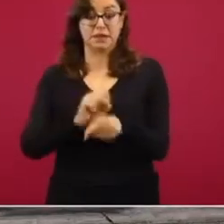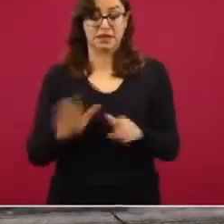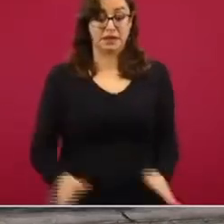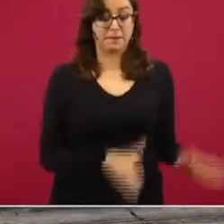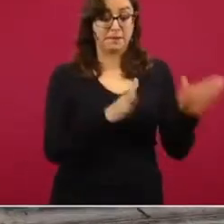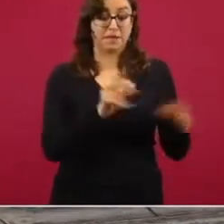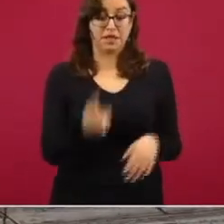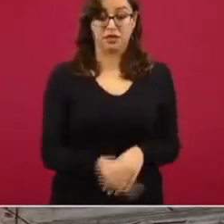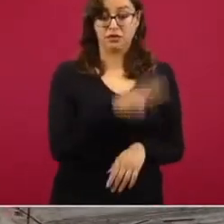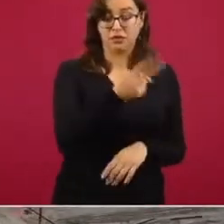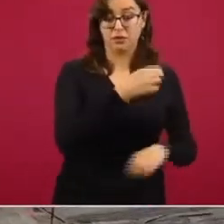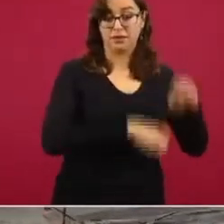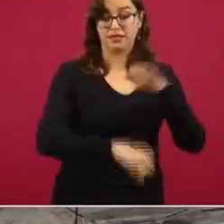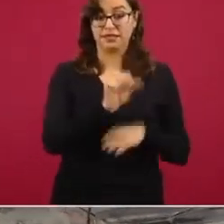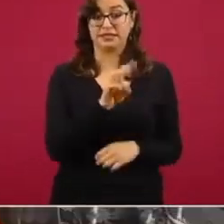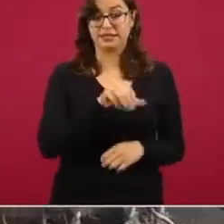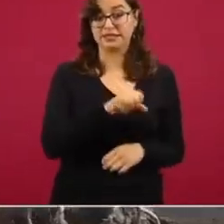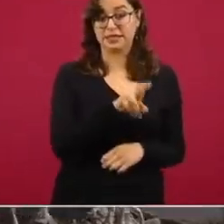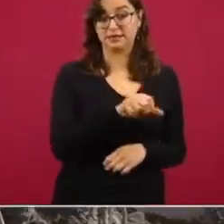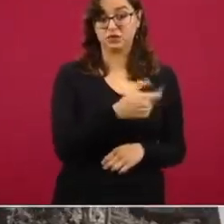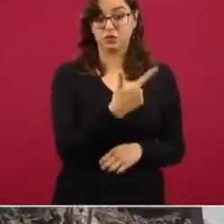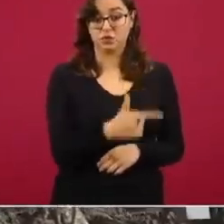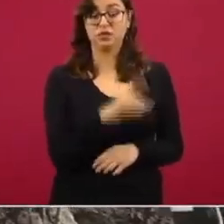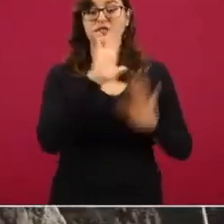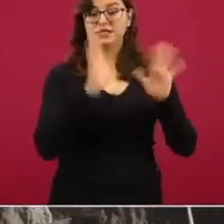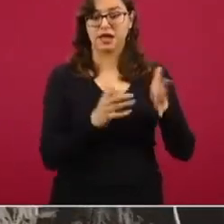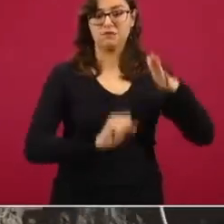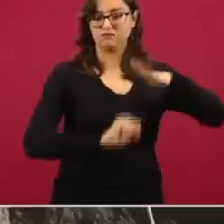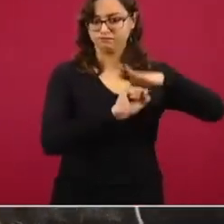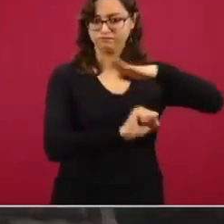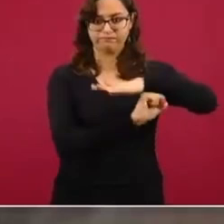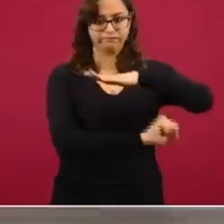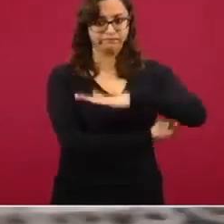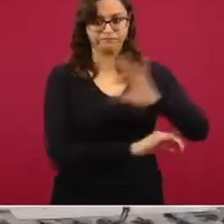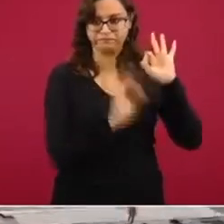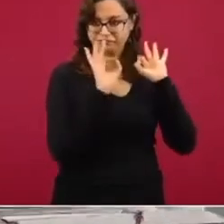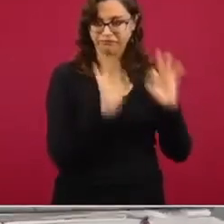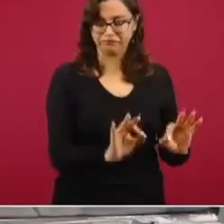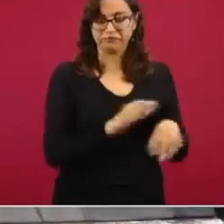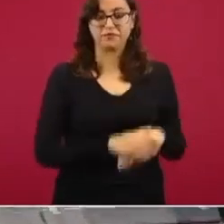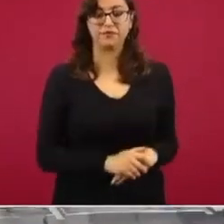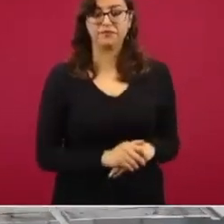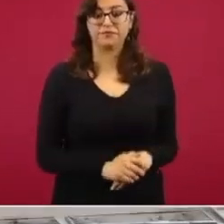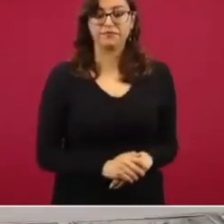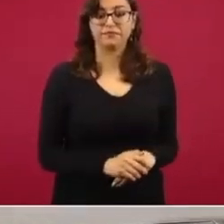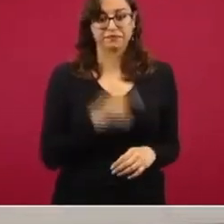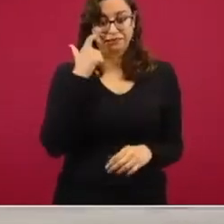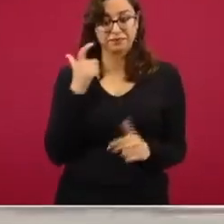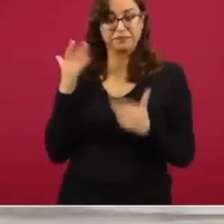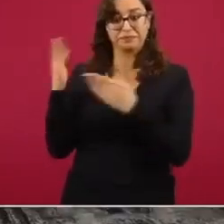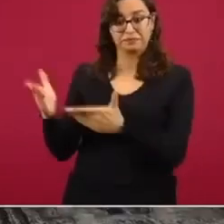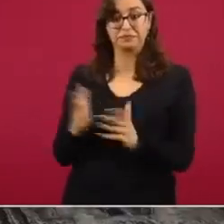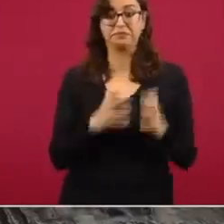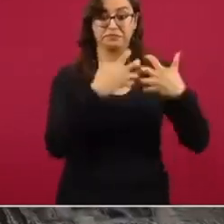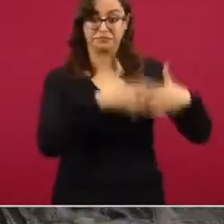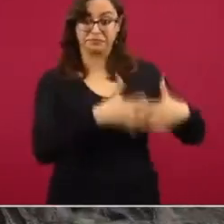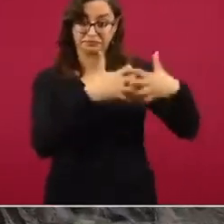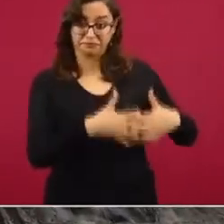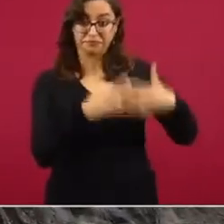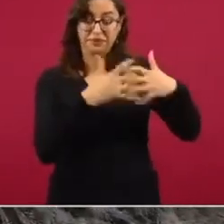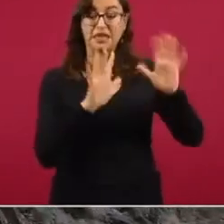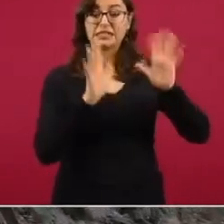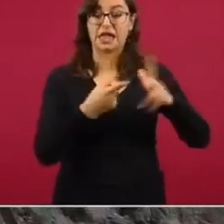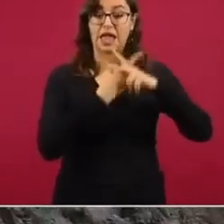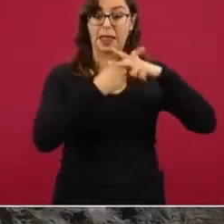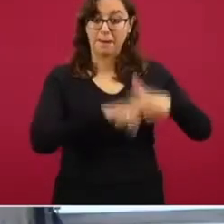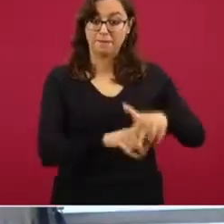empresa Samsung reporta la conclusión de las pilas en la planta reformadora de naftas. Con ello, 10 plantas de proceso químico ya se encuentran en su etapa de